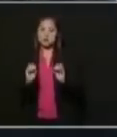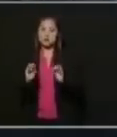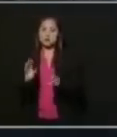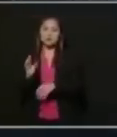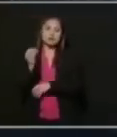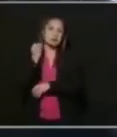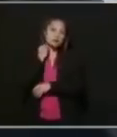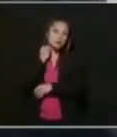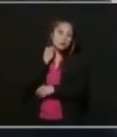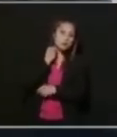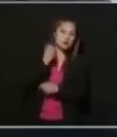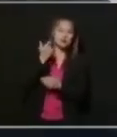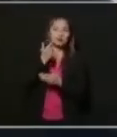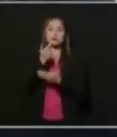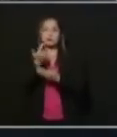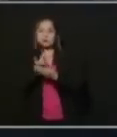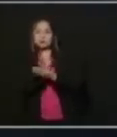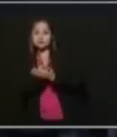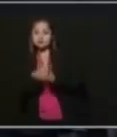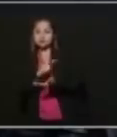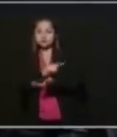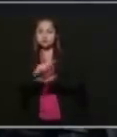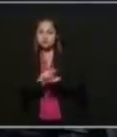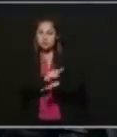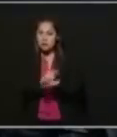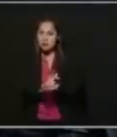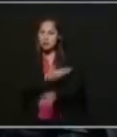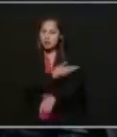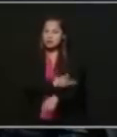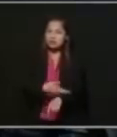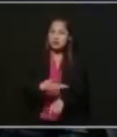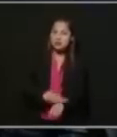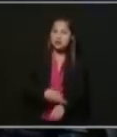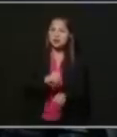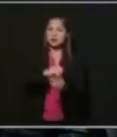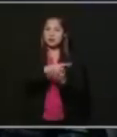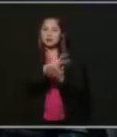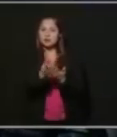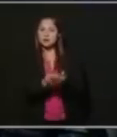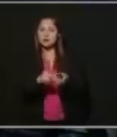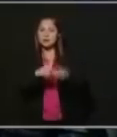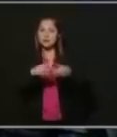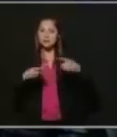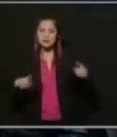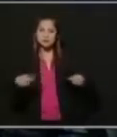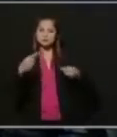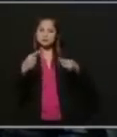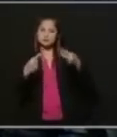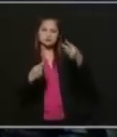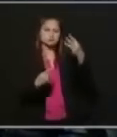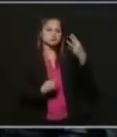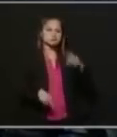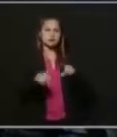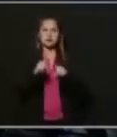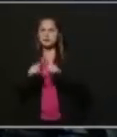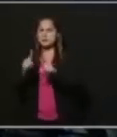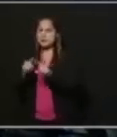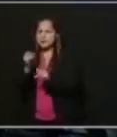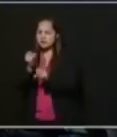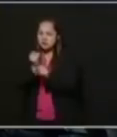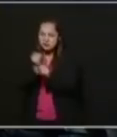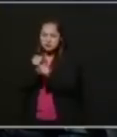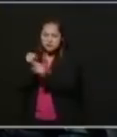elaborar proyectos de ley, planes de desarrollo o cualquier tipo de